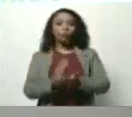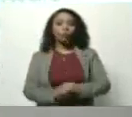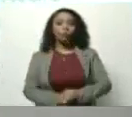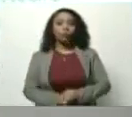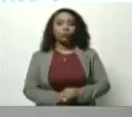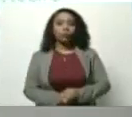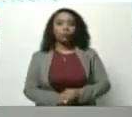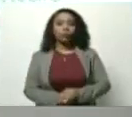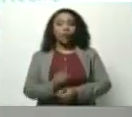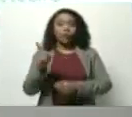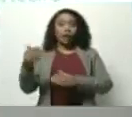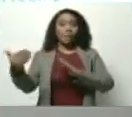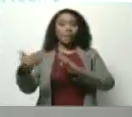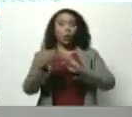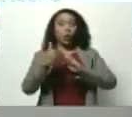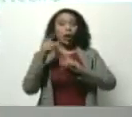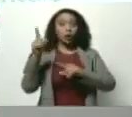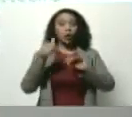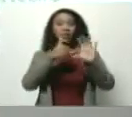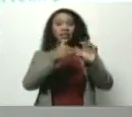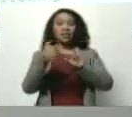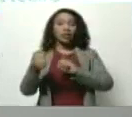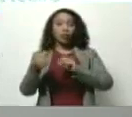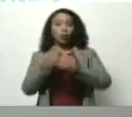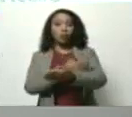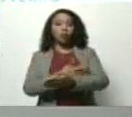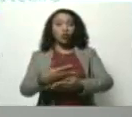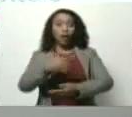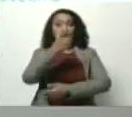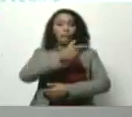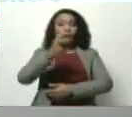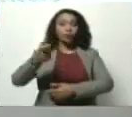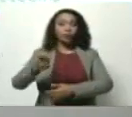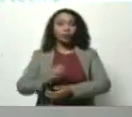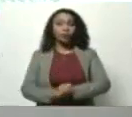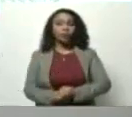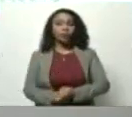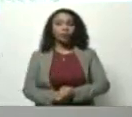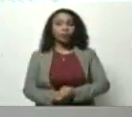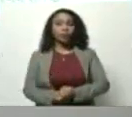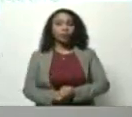sus sanciones contra esos 600 millones de personas